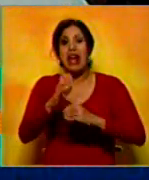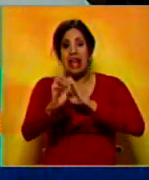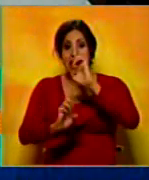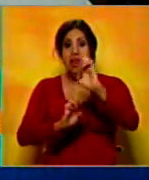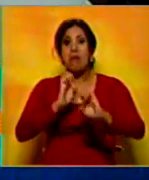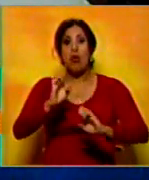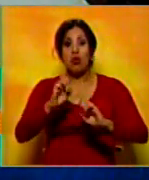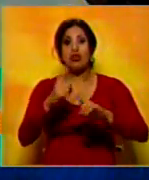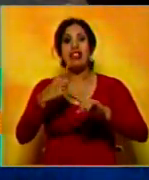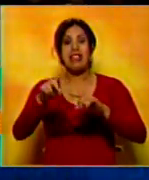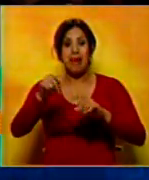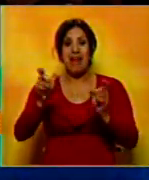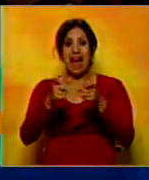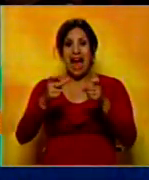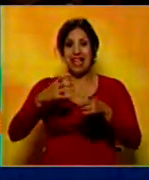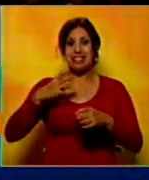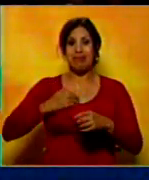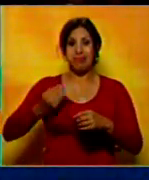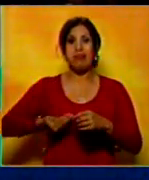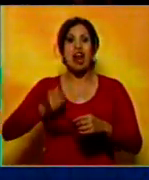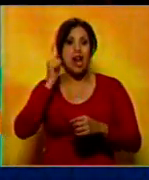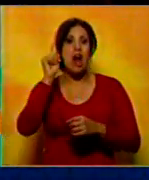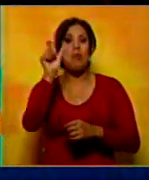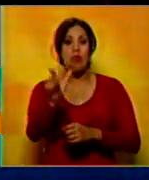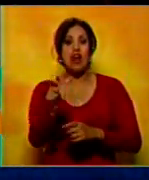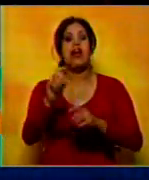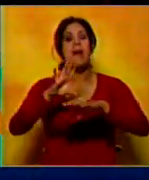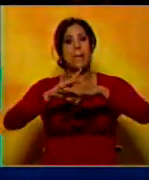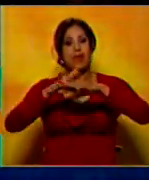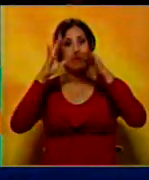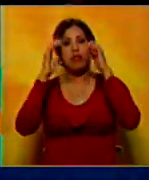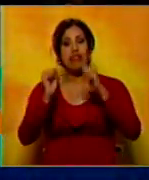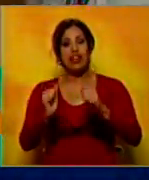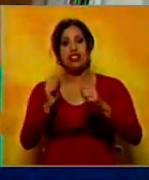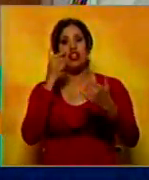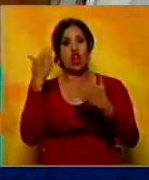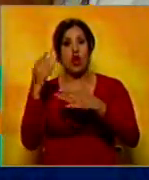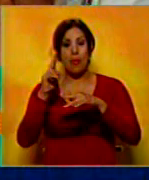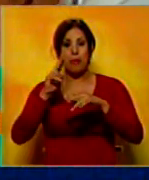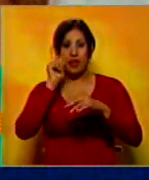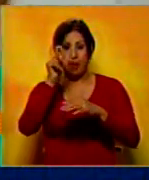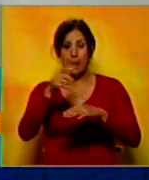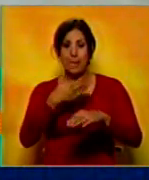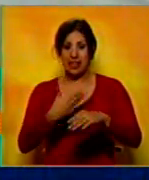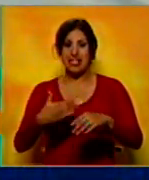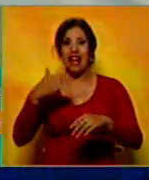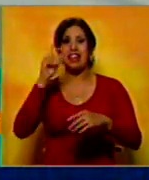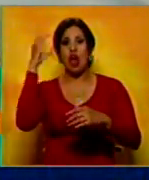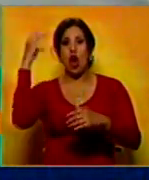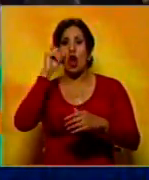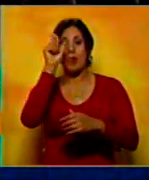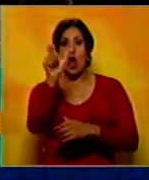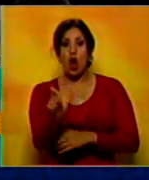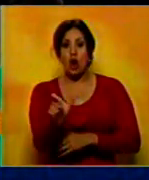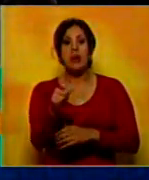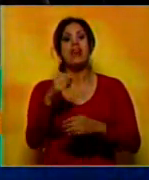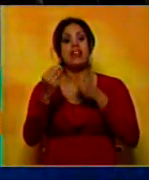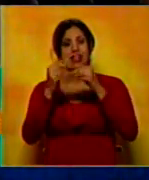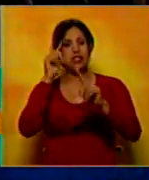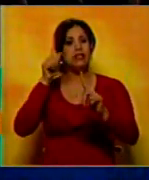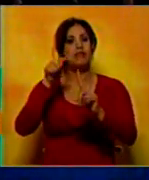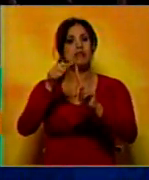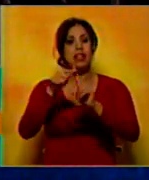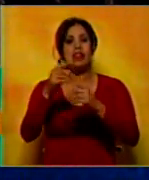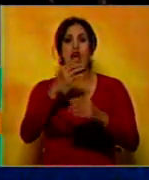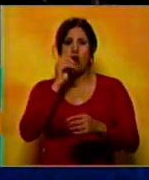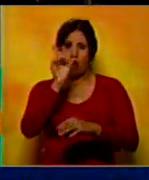había hecho en cáncer de mama. El doctor Felipe Gómez, médico tratante del cáncer de próstata del presidente de Colombia, Juan Manuel Santos, toma como referencia